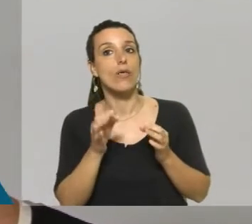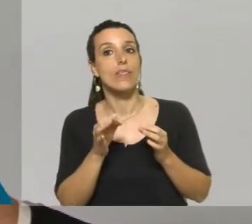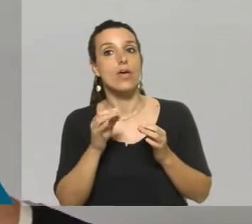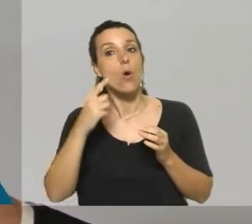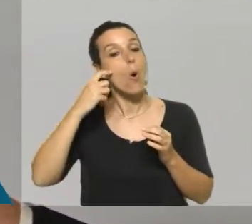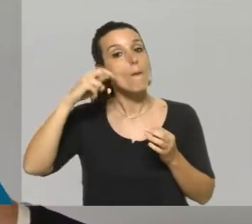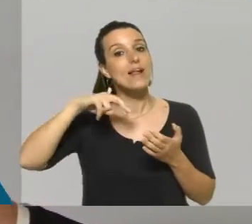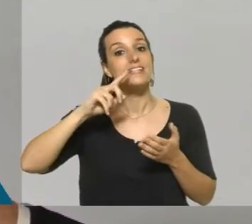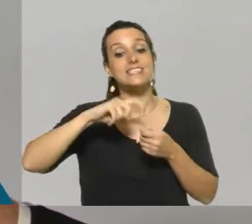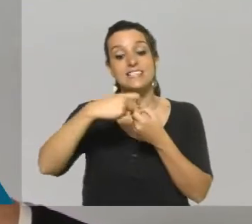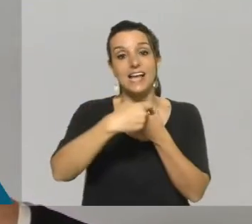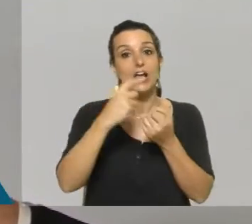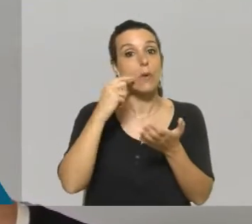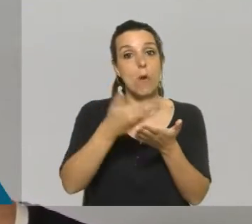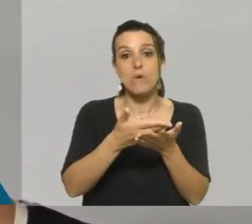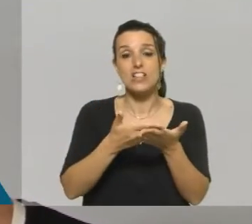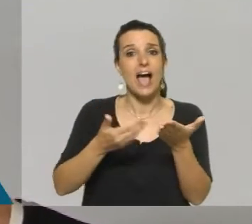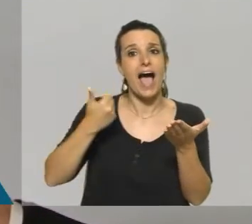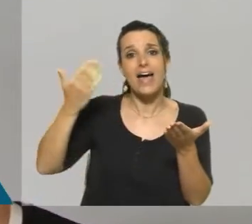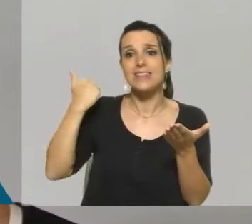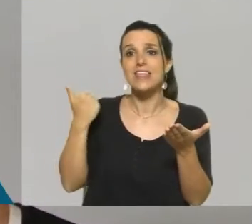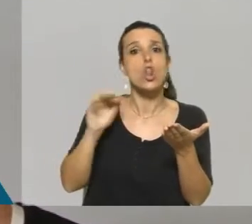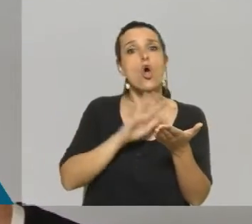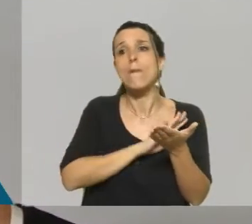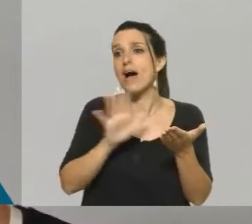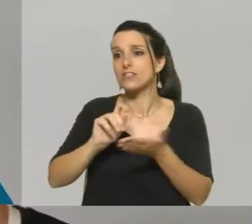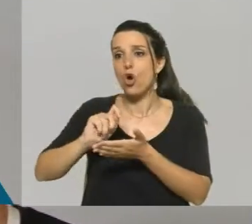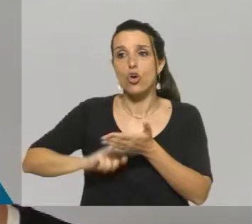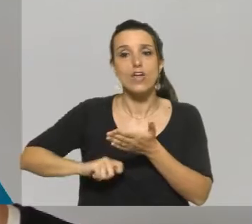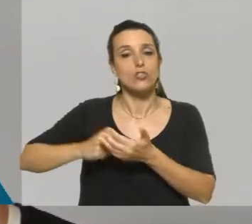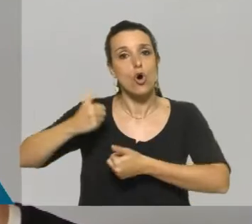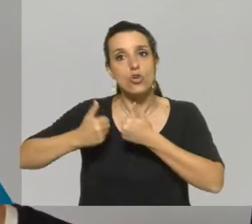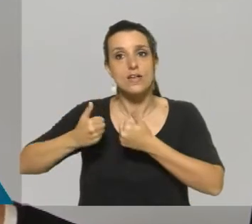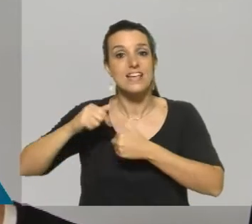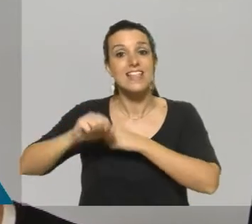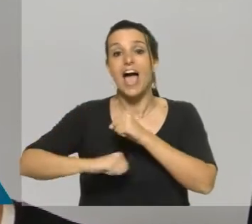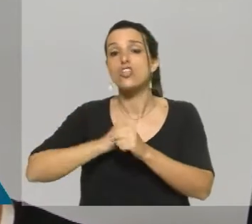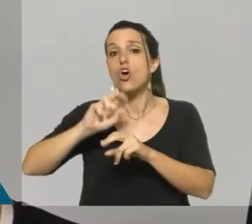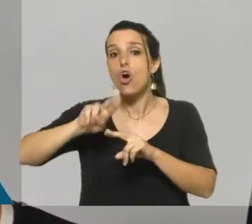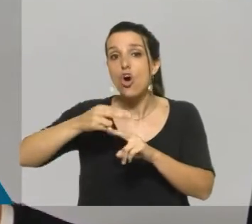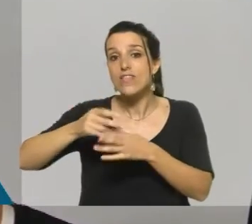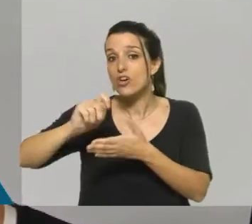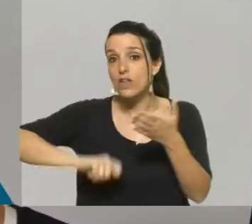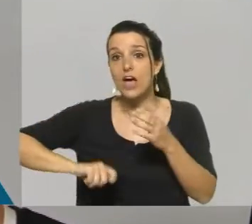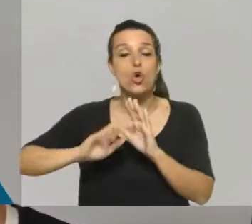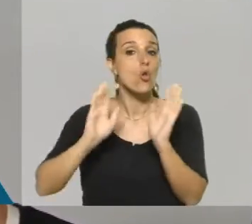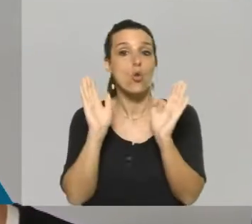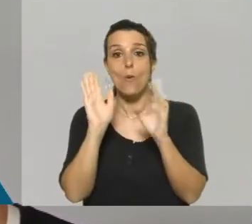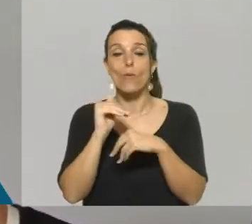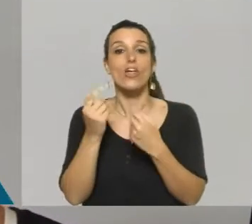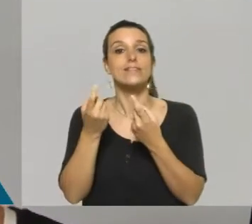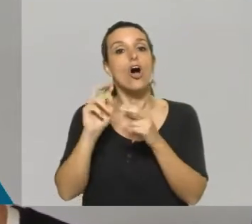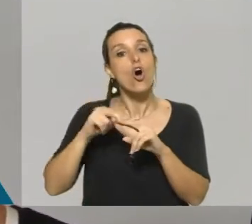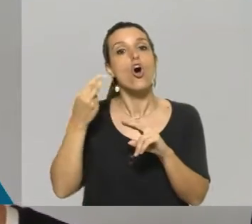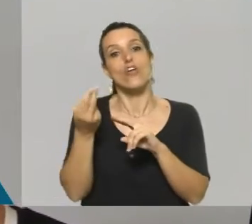un planteo del sindicato que es un planteo histórico el de no volver a visitar este este año ya no se podía renovar la licitación del centro había que hacer